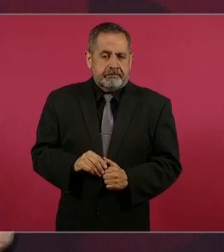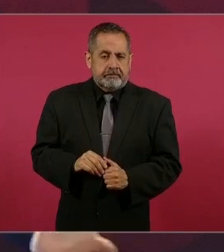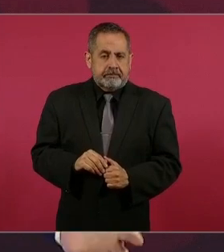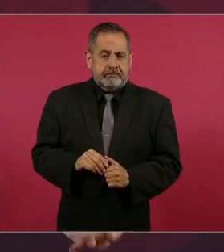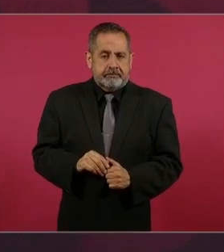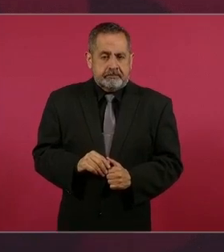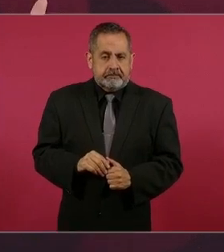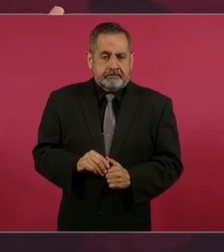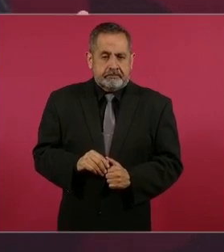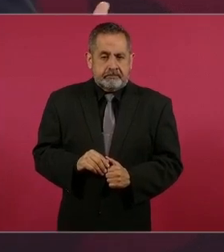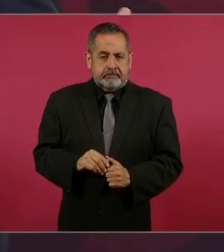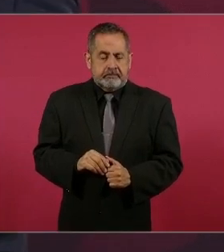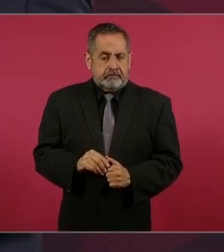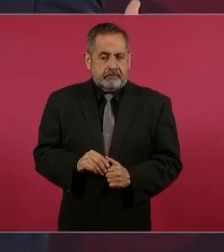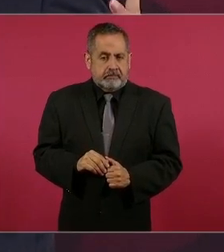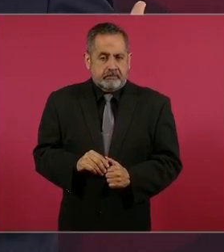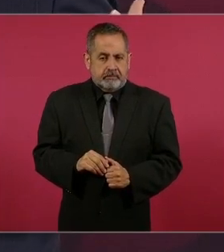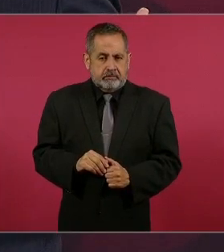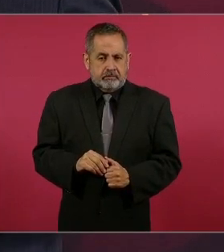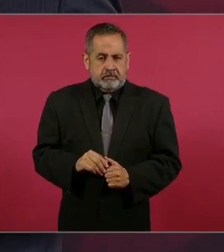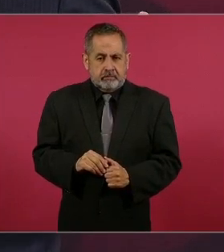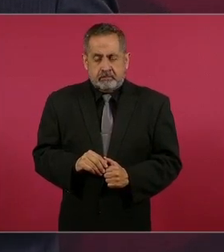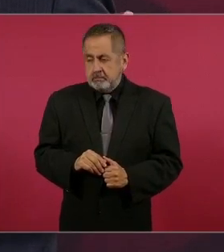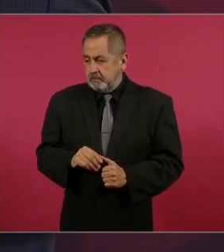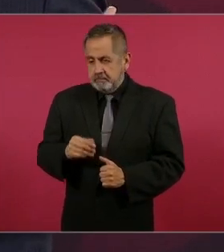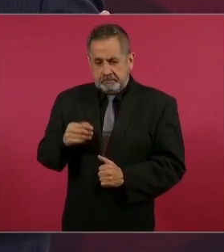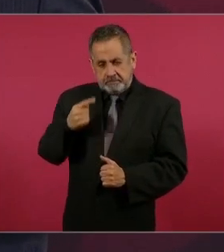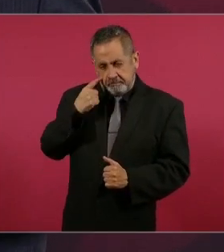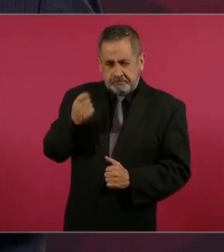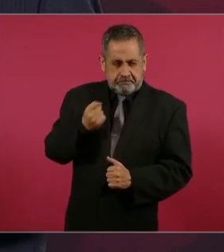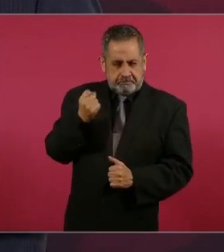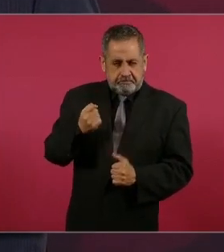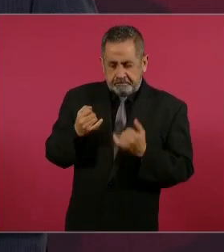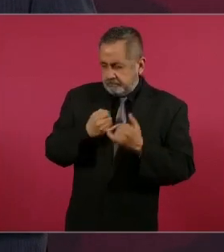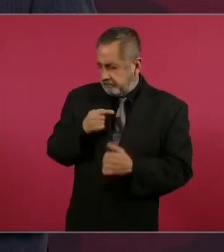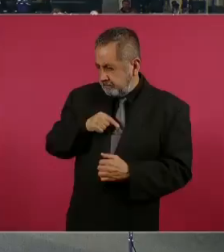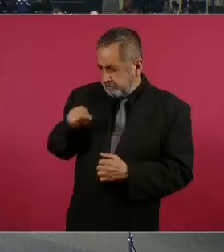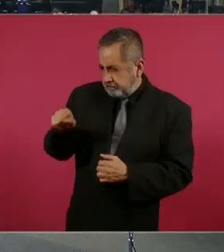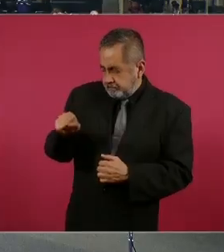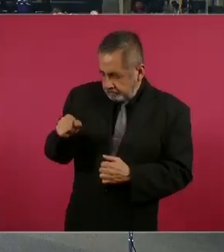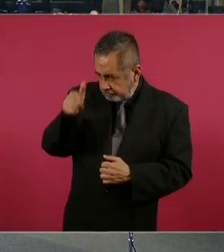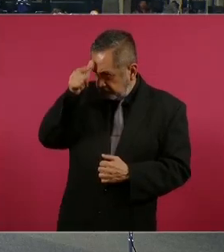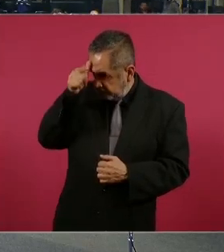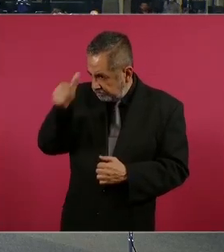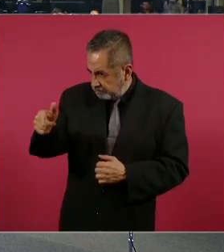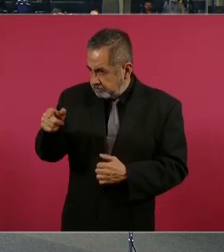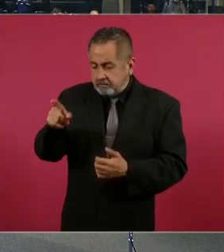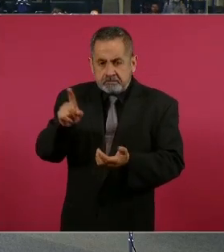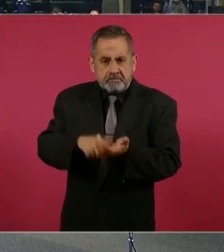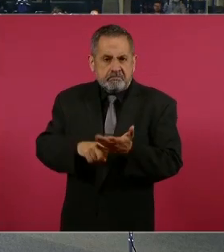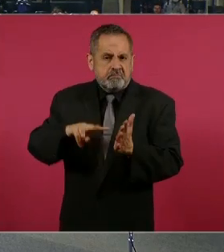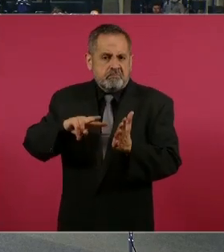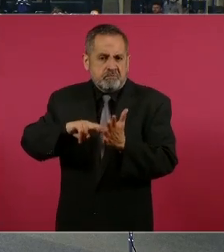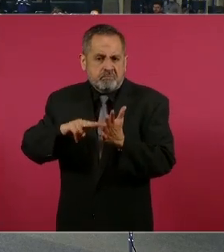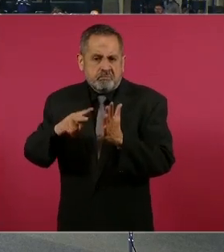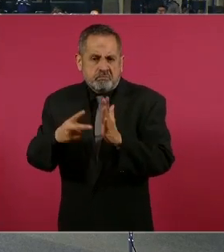que había un equipo de ingenieros